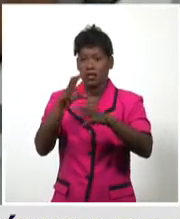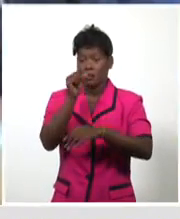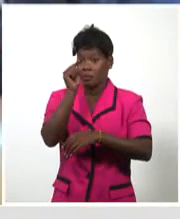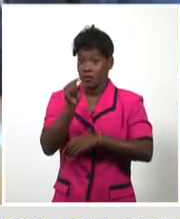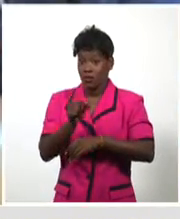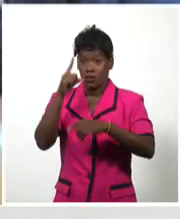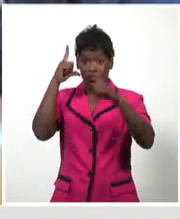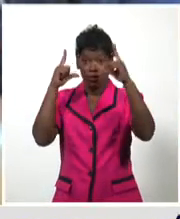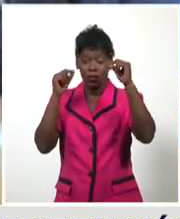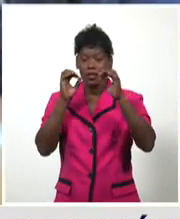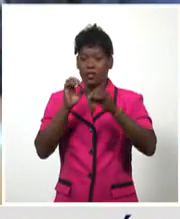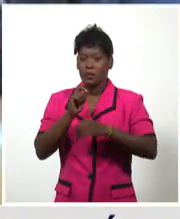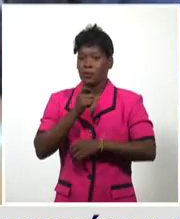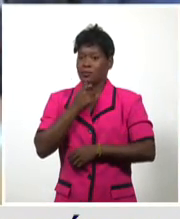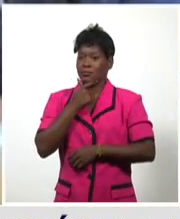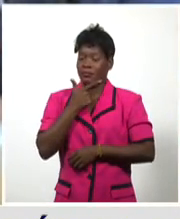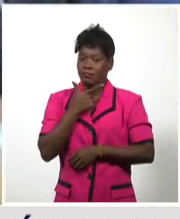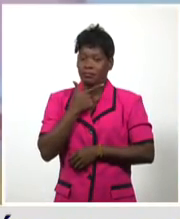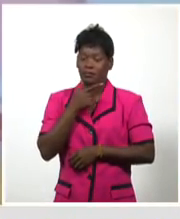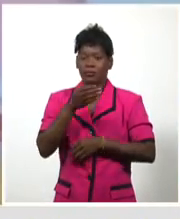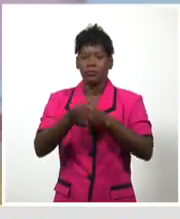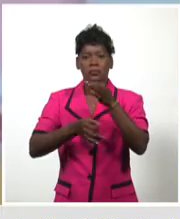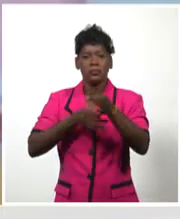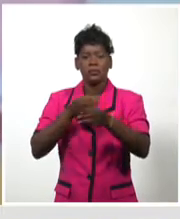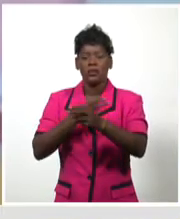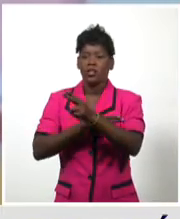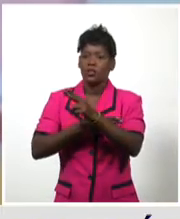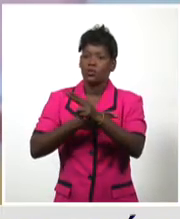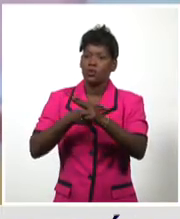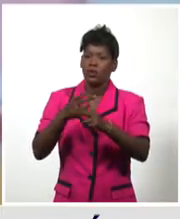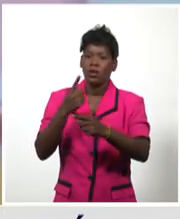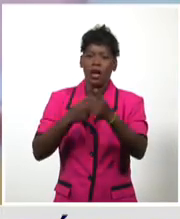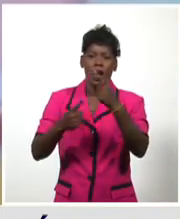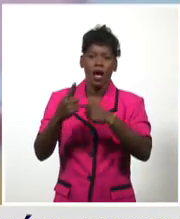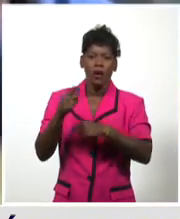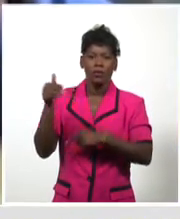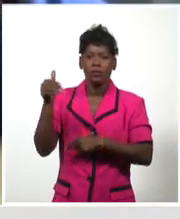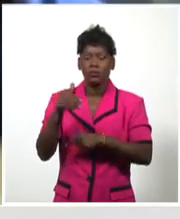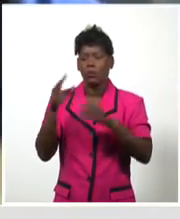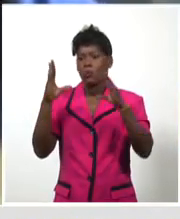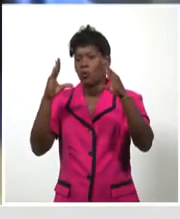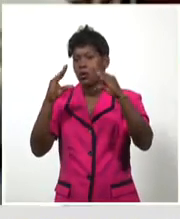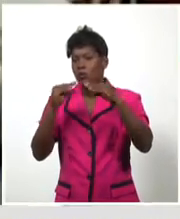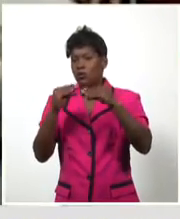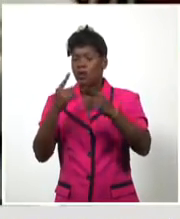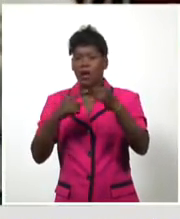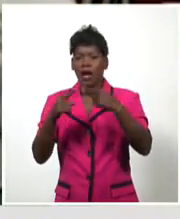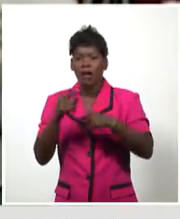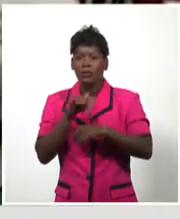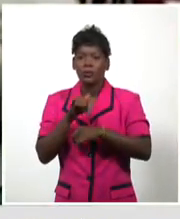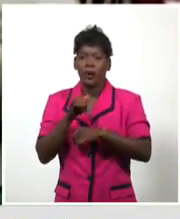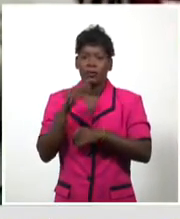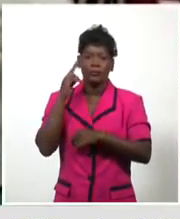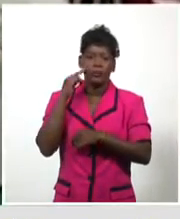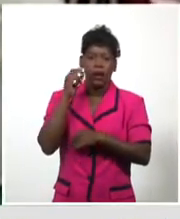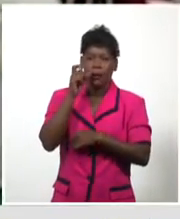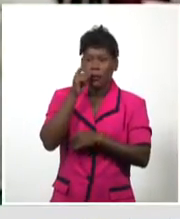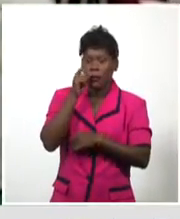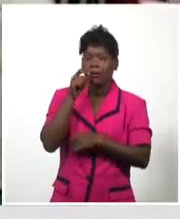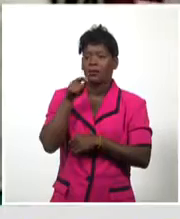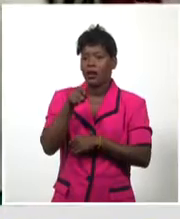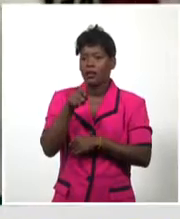con los ojos, contando una historia al menor que llegó en la noche de guardia, llamando abuelo a todos los que peinan canas, escondiendo el rostro